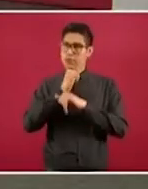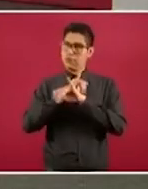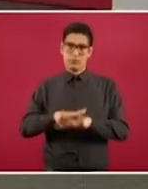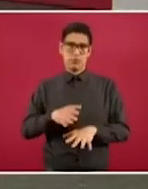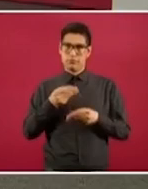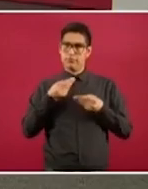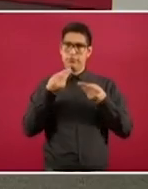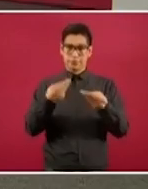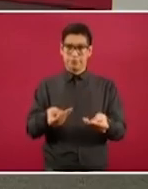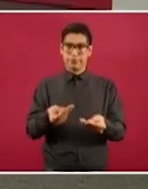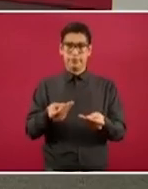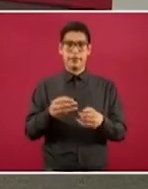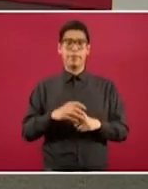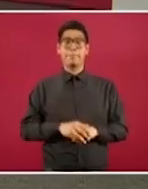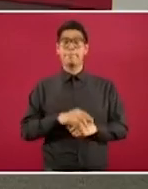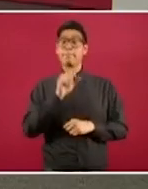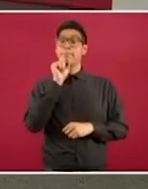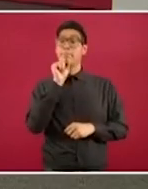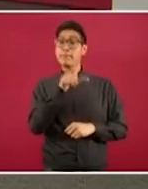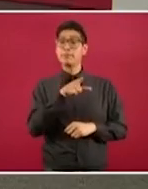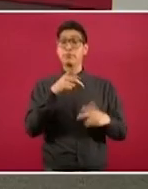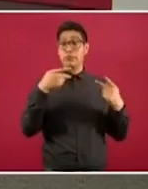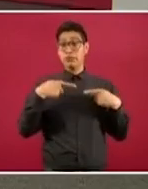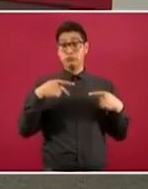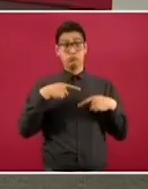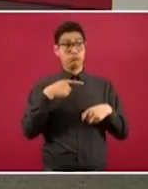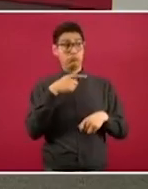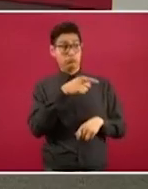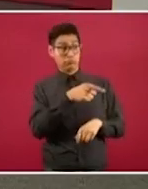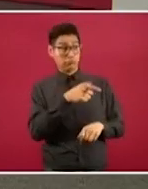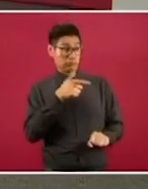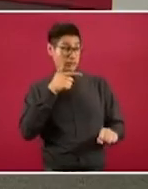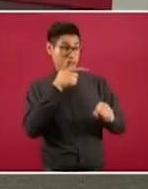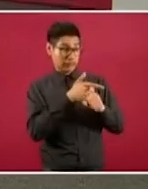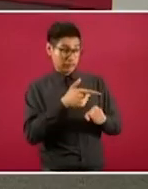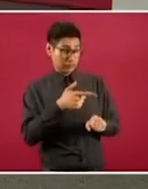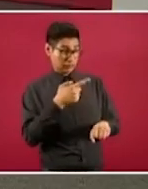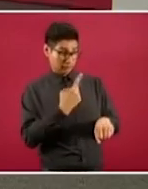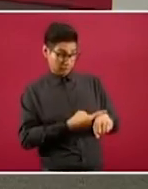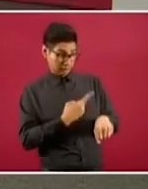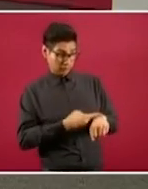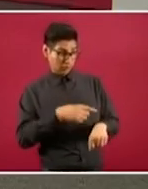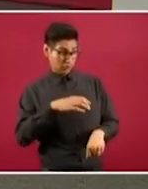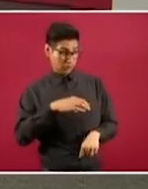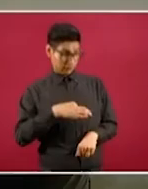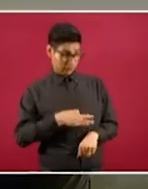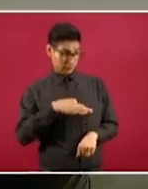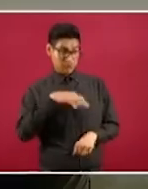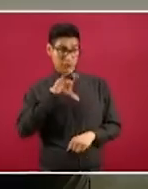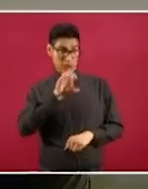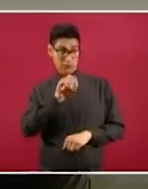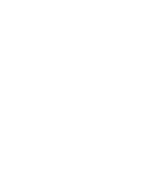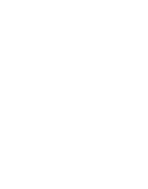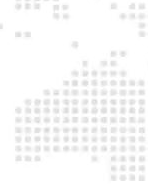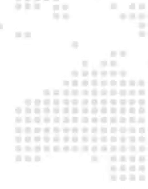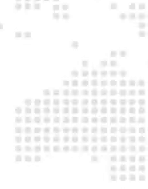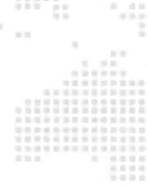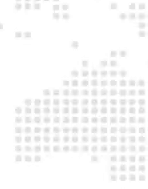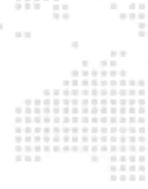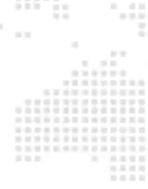confirmado, se estará investigando a las personas que han estado en contacto con estos médicos. Por favor,